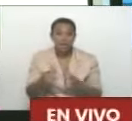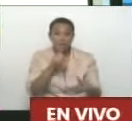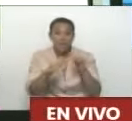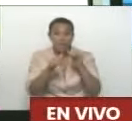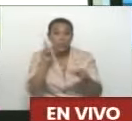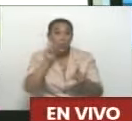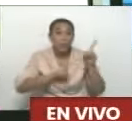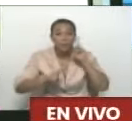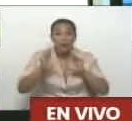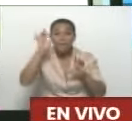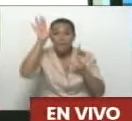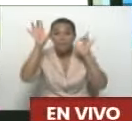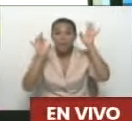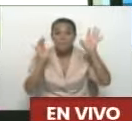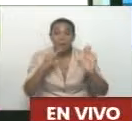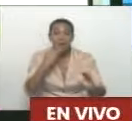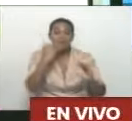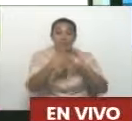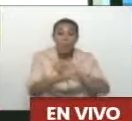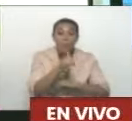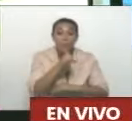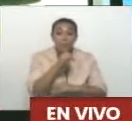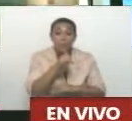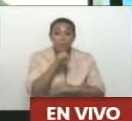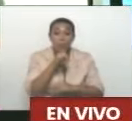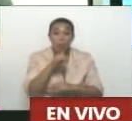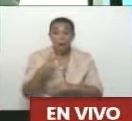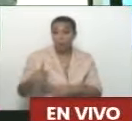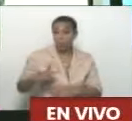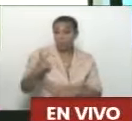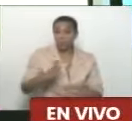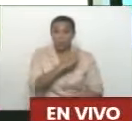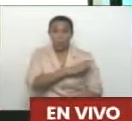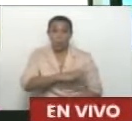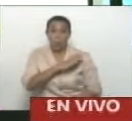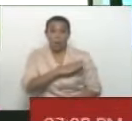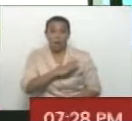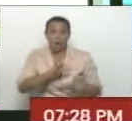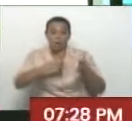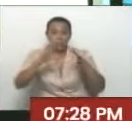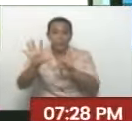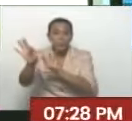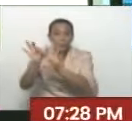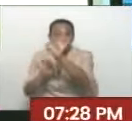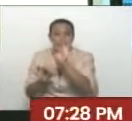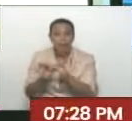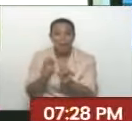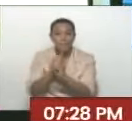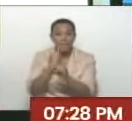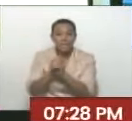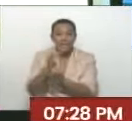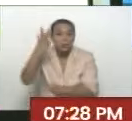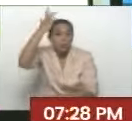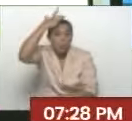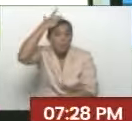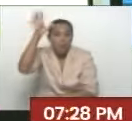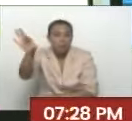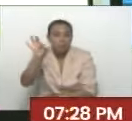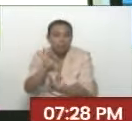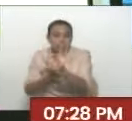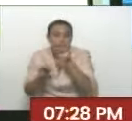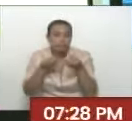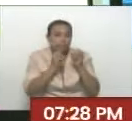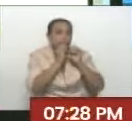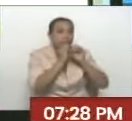puras mentiras o los informes que hace la alta comisionada, sea con lo que sale en internet,